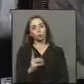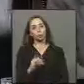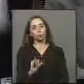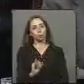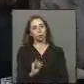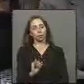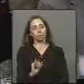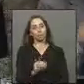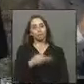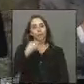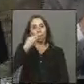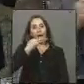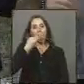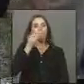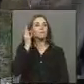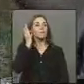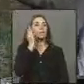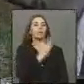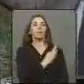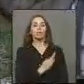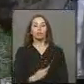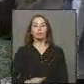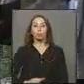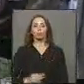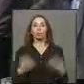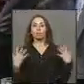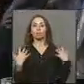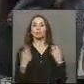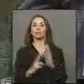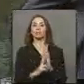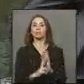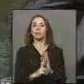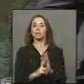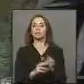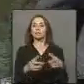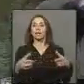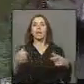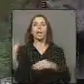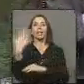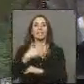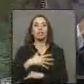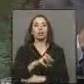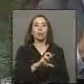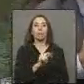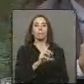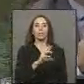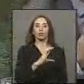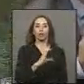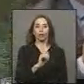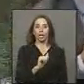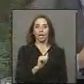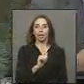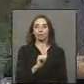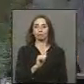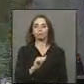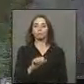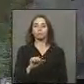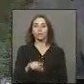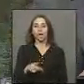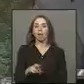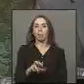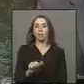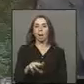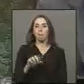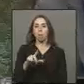Tiene la palabra la diputada representante de las provincias de Quillota y Petorca, Andrea